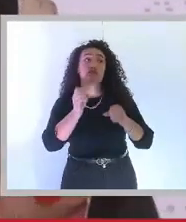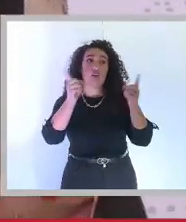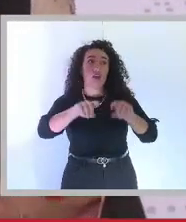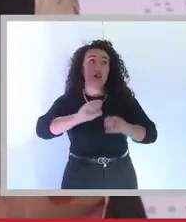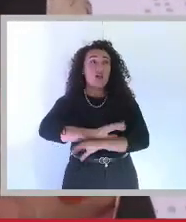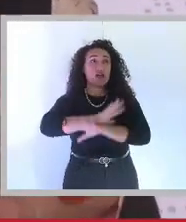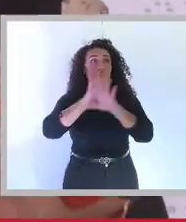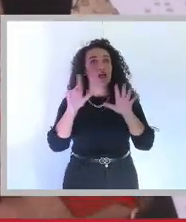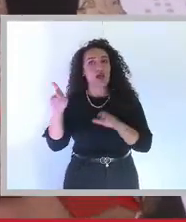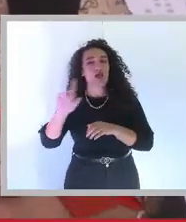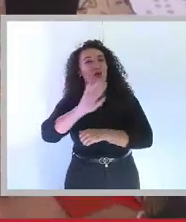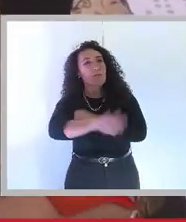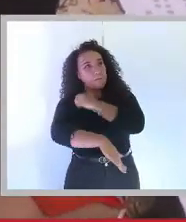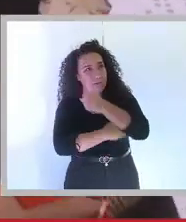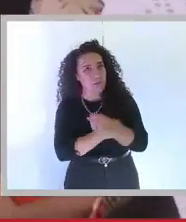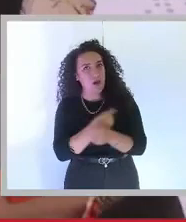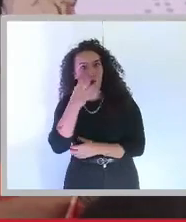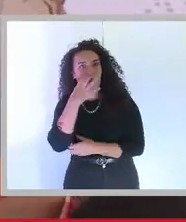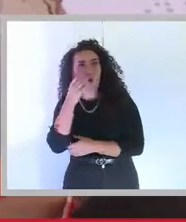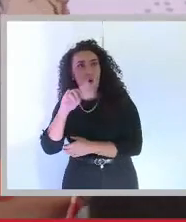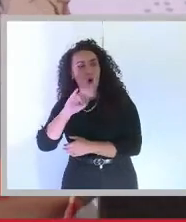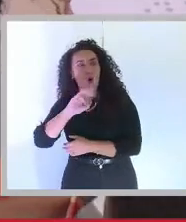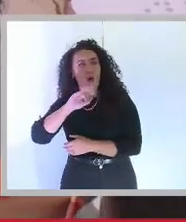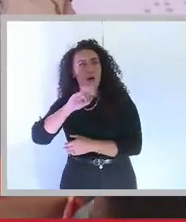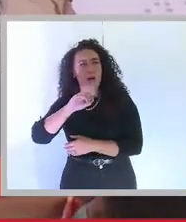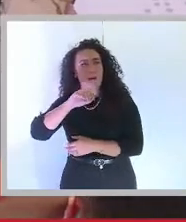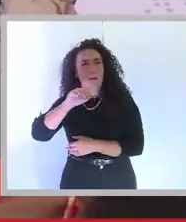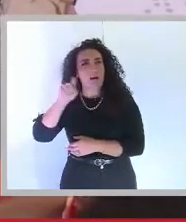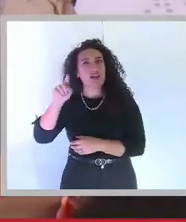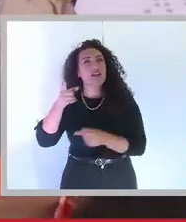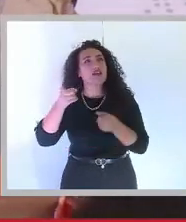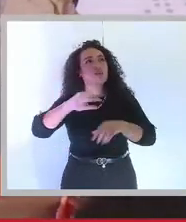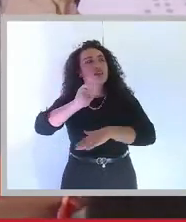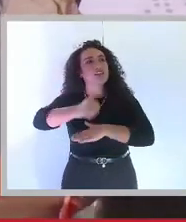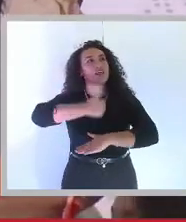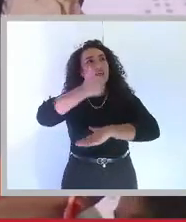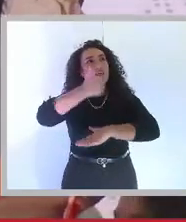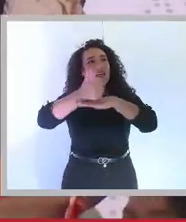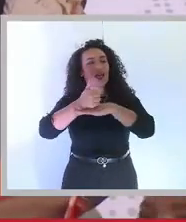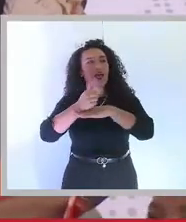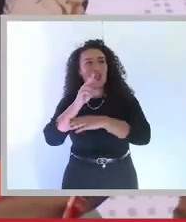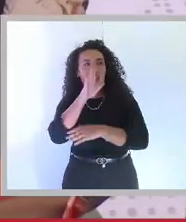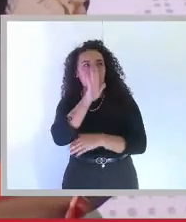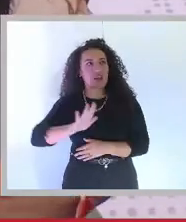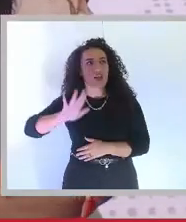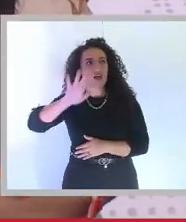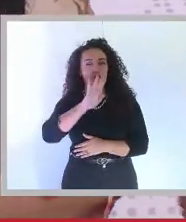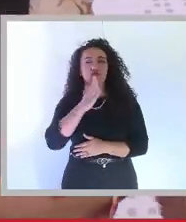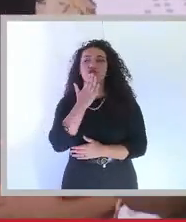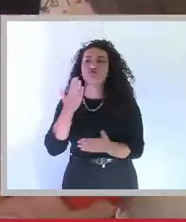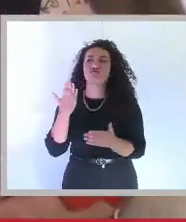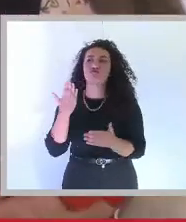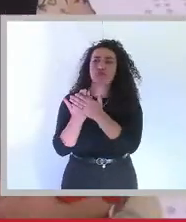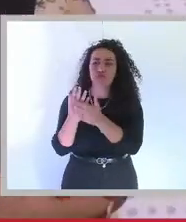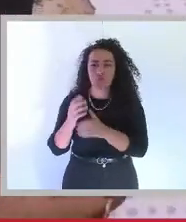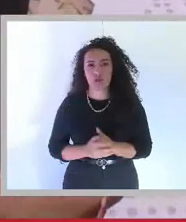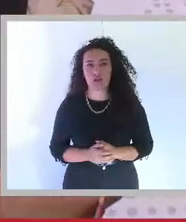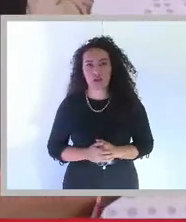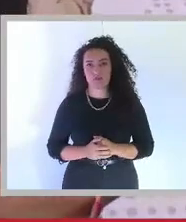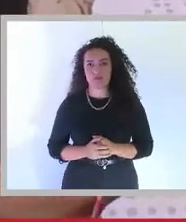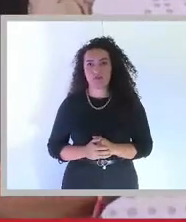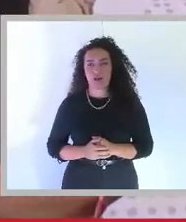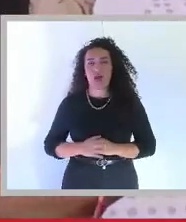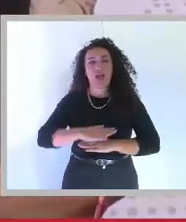Luis Fernando Velasco, al vicerrector de la, digamos, Nacional, que aquí nos está recibiendo. Muchas gracias a la